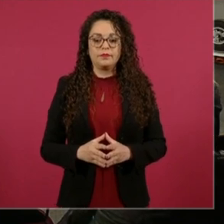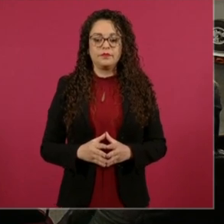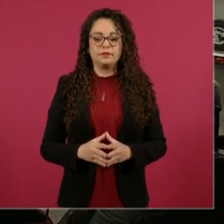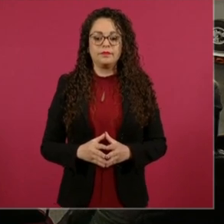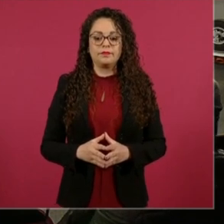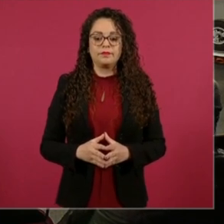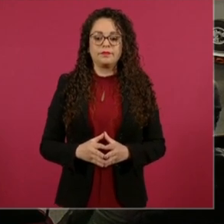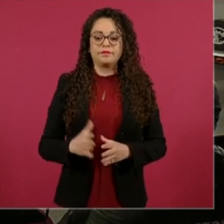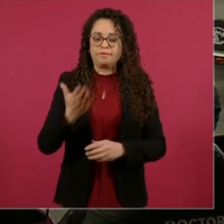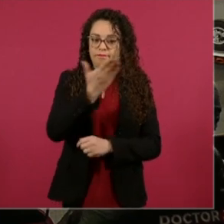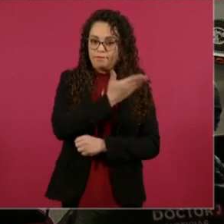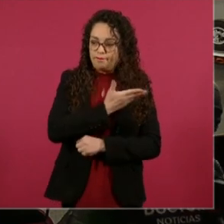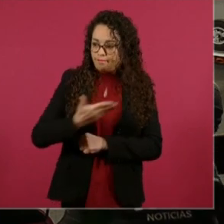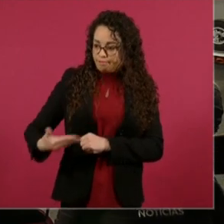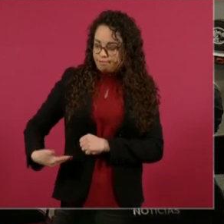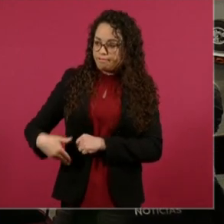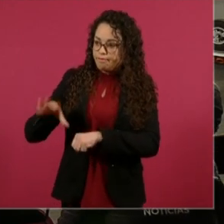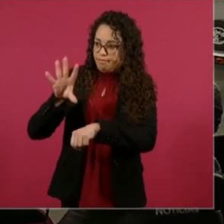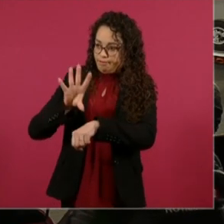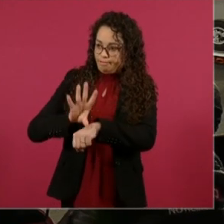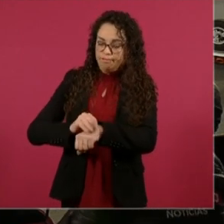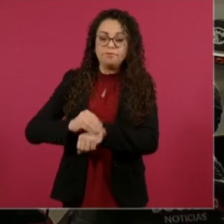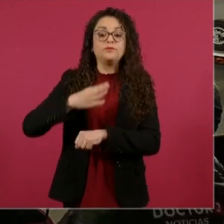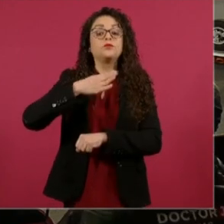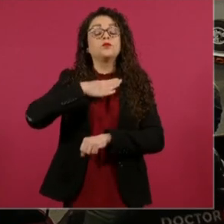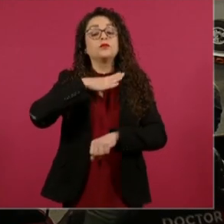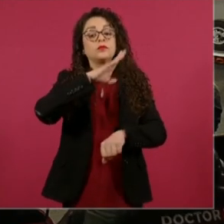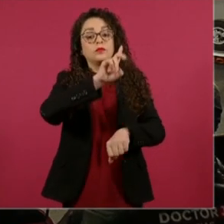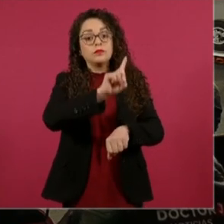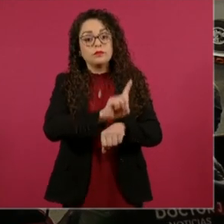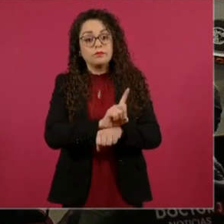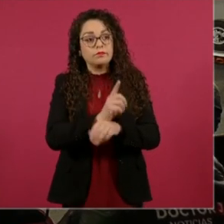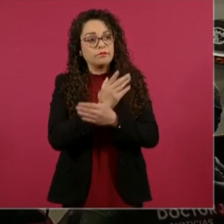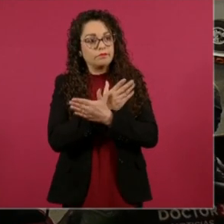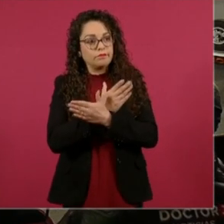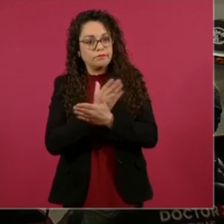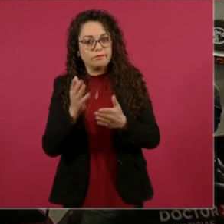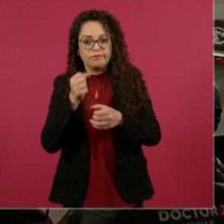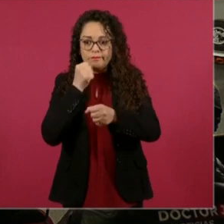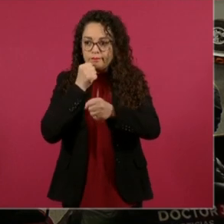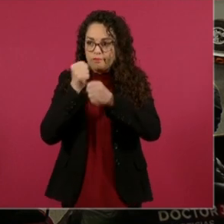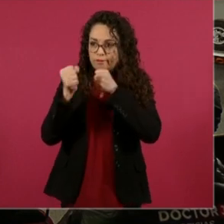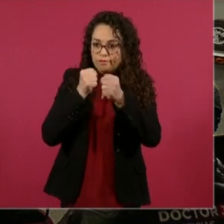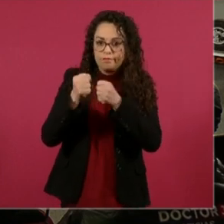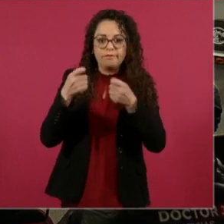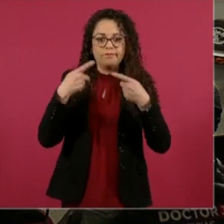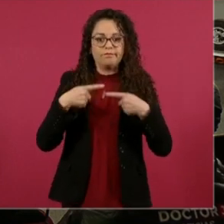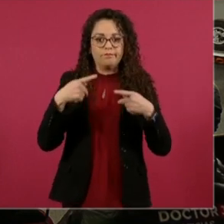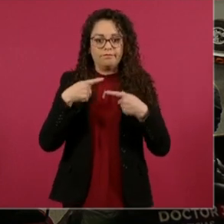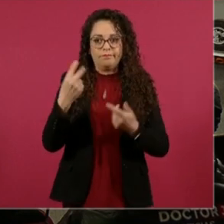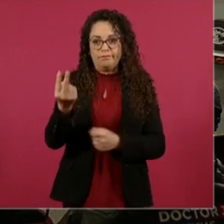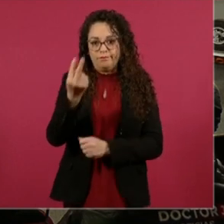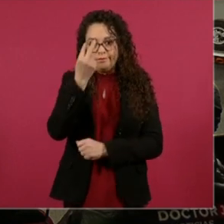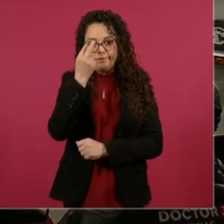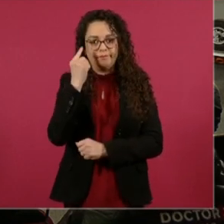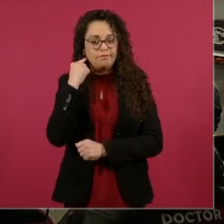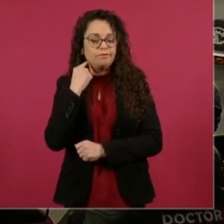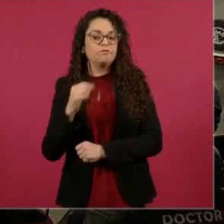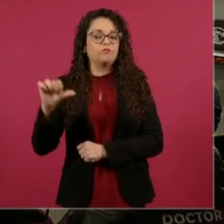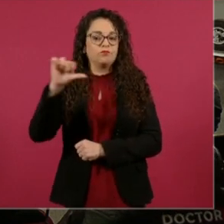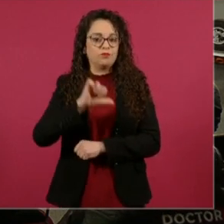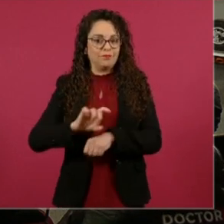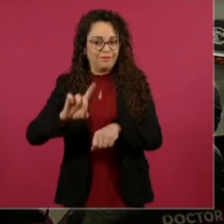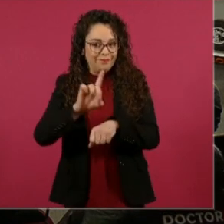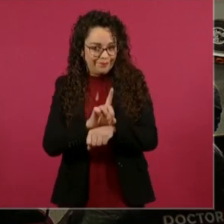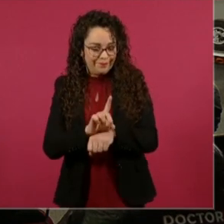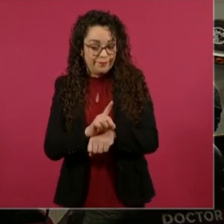Con su permiso, presidente, buenos días a los medios de comunicación, a los que nos escuchan el día de hoy. Vamos a